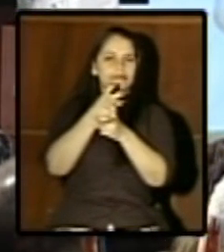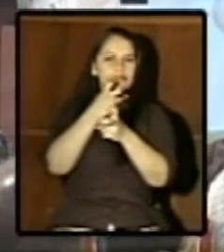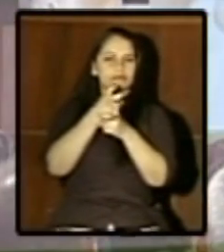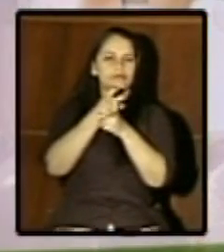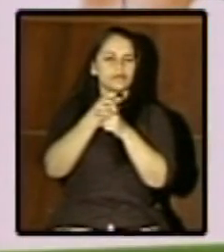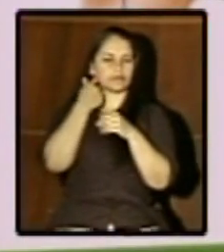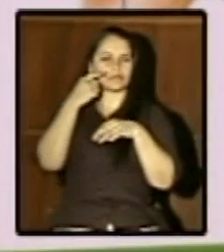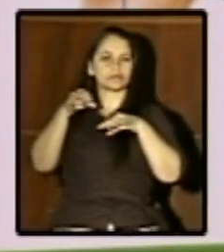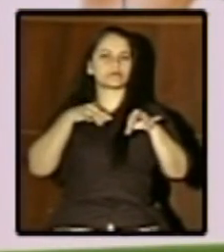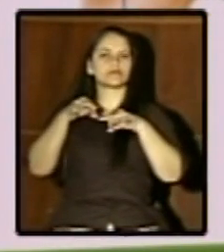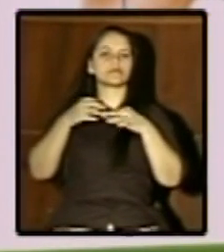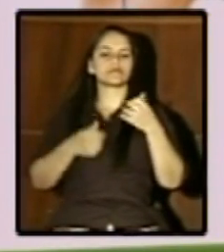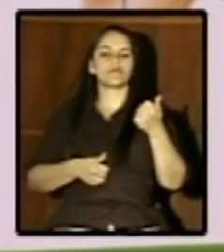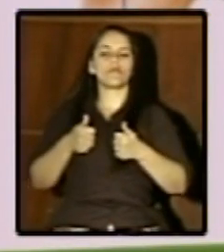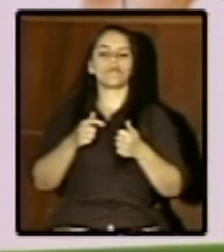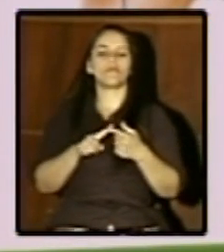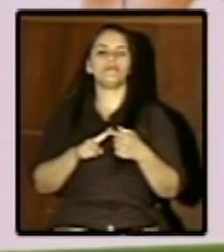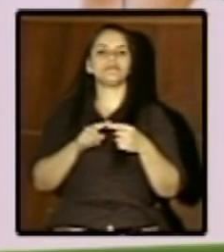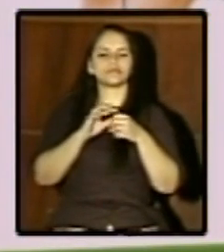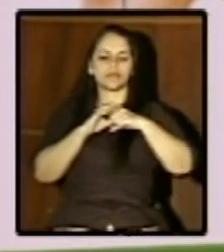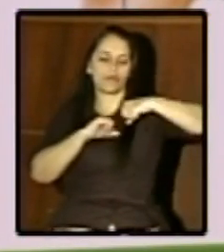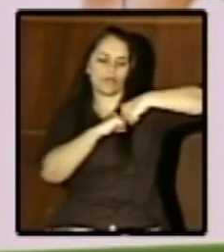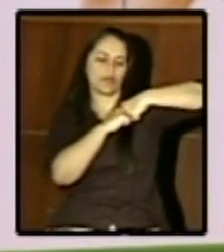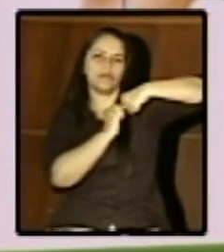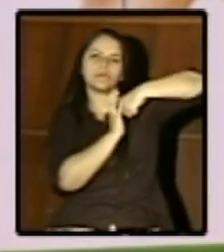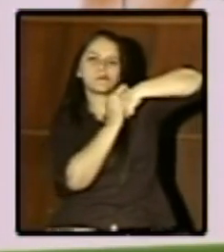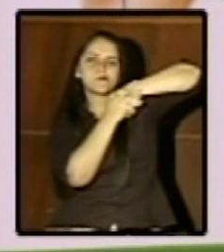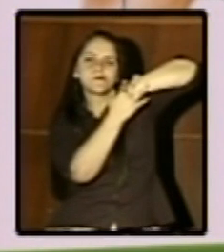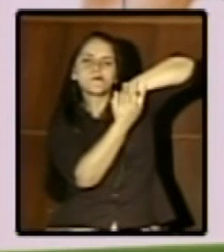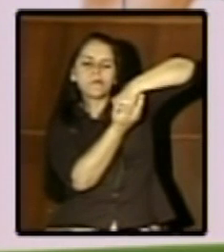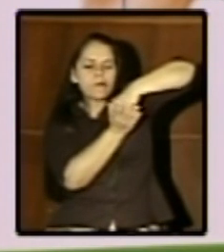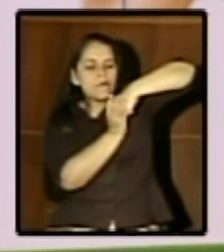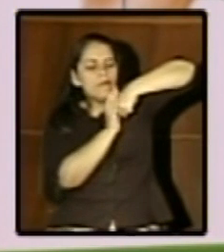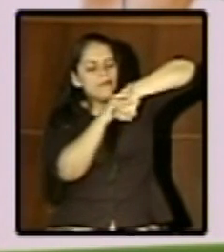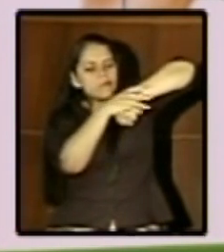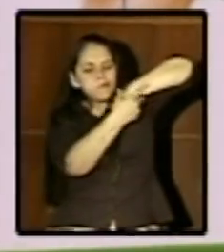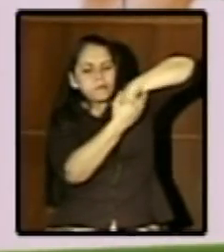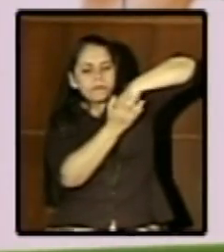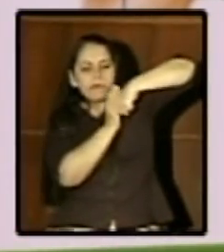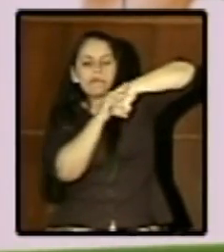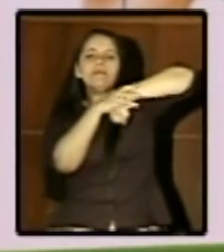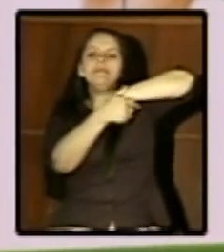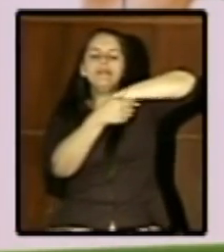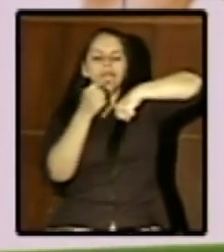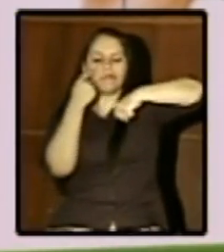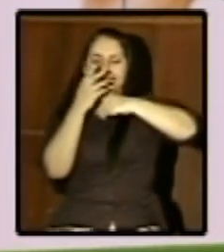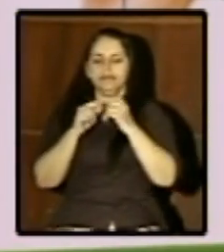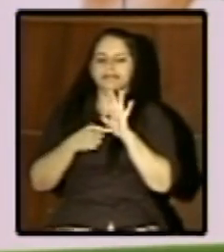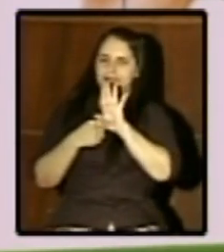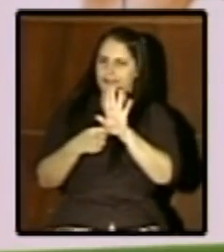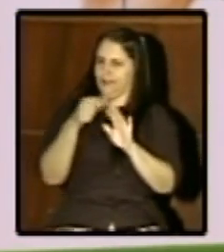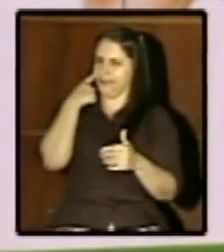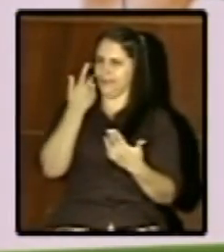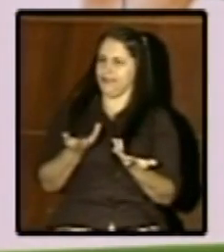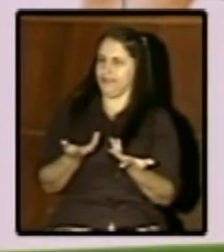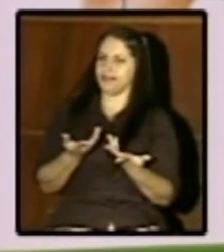Otro componente importante de la articulación sería la cápsula que envuelve todas esas estructuras y mantienen esa homeostasis,